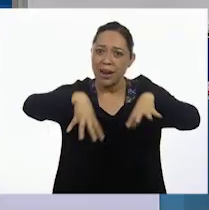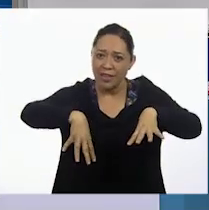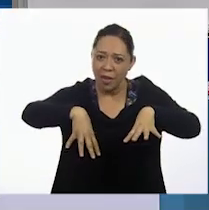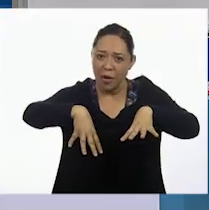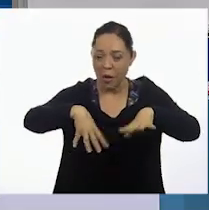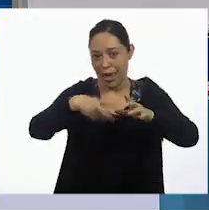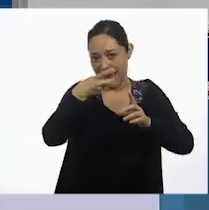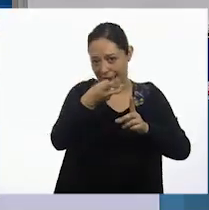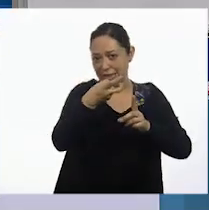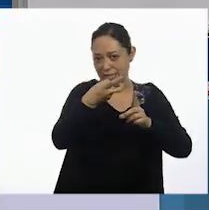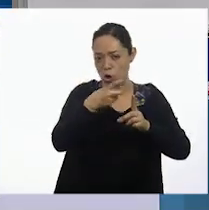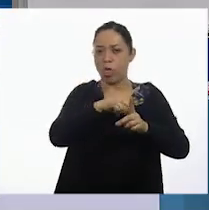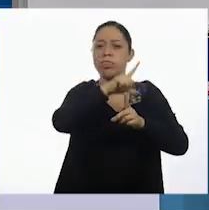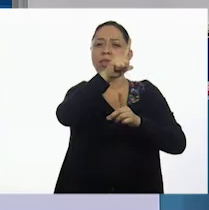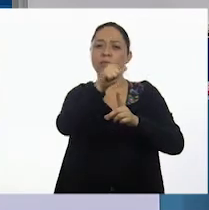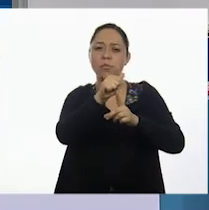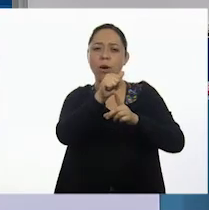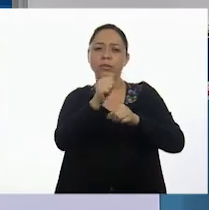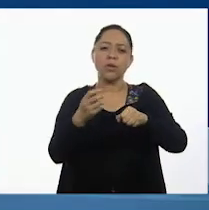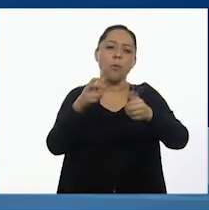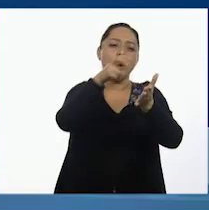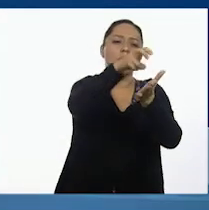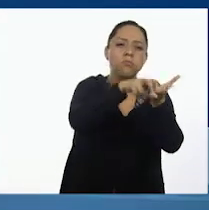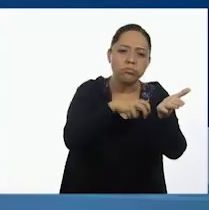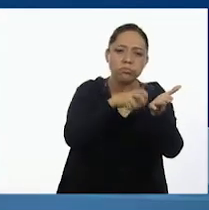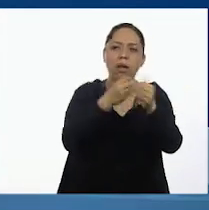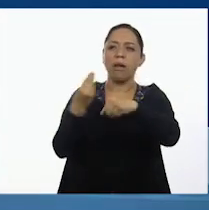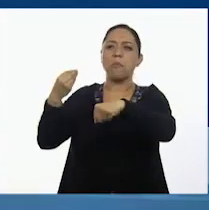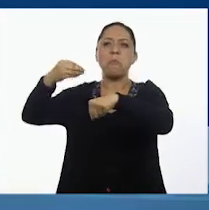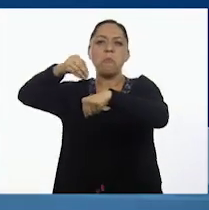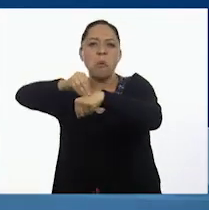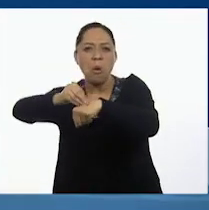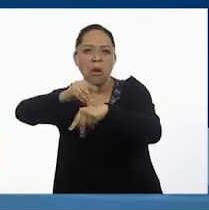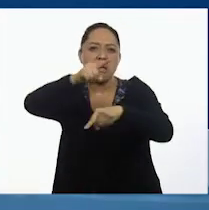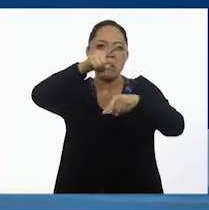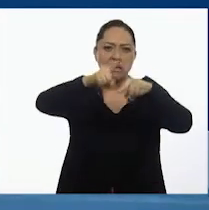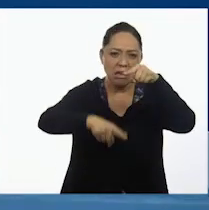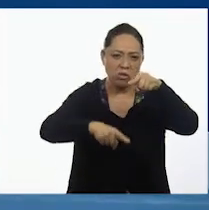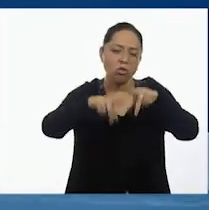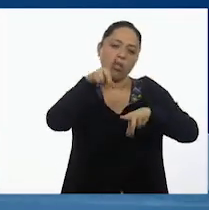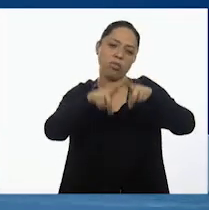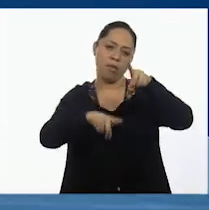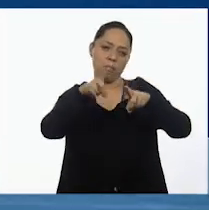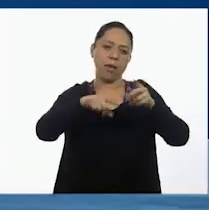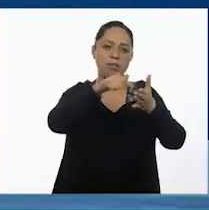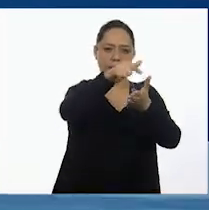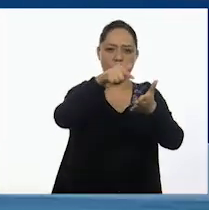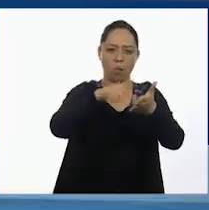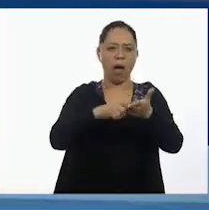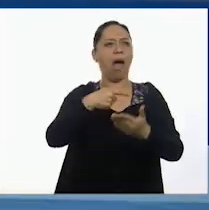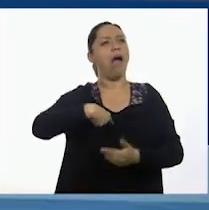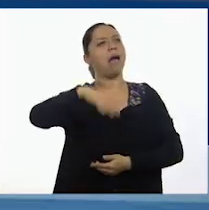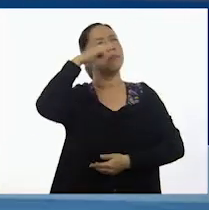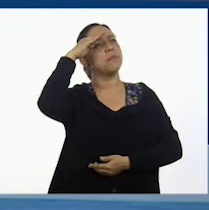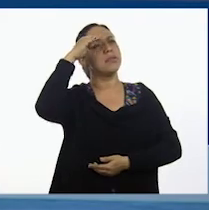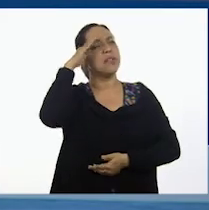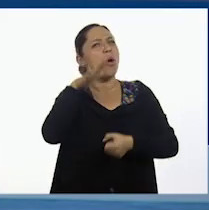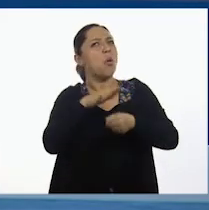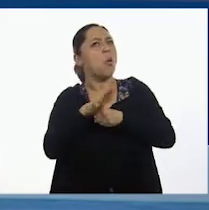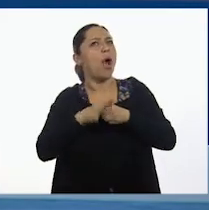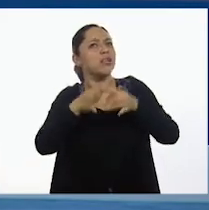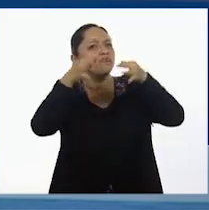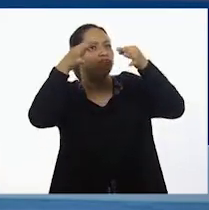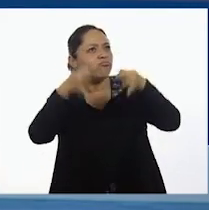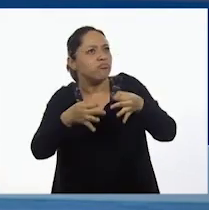versiones son por añadidura. Sí. Ay, no lo había pensado así. ¿Y cuál será la versión